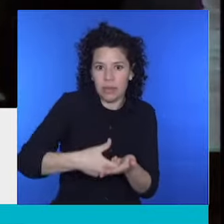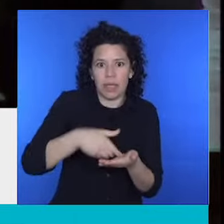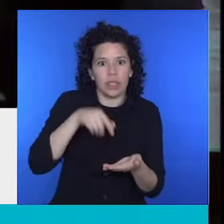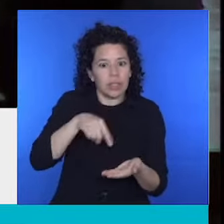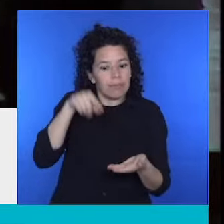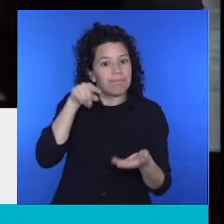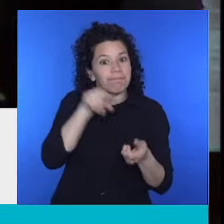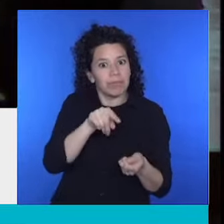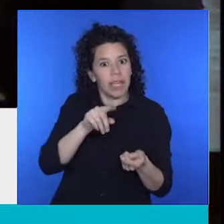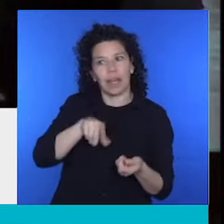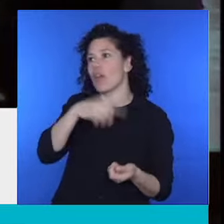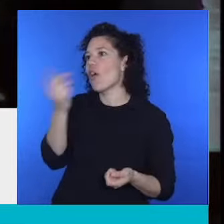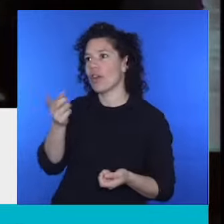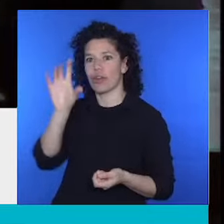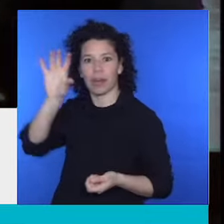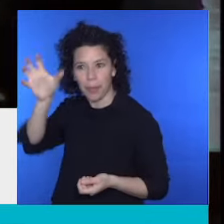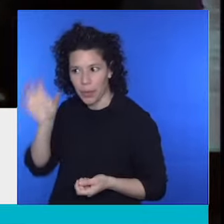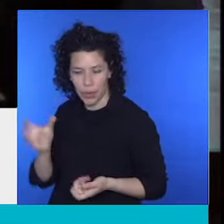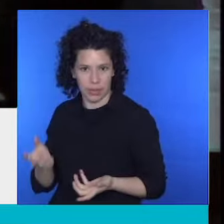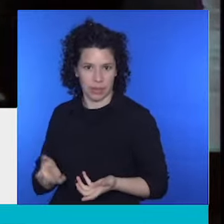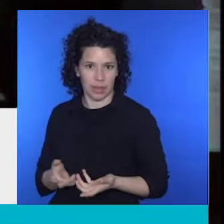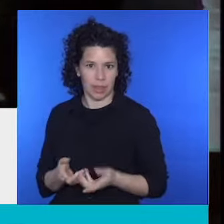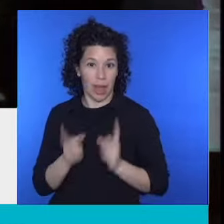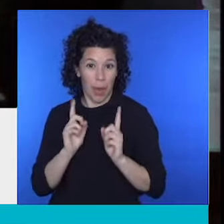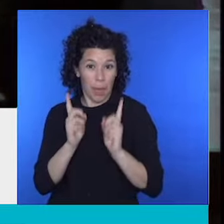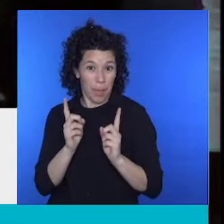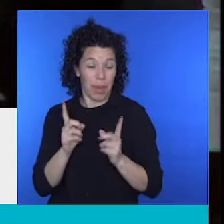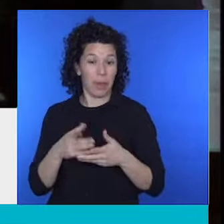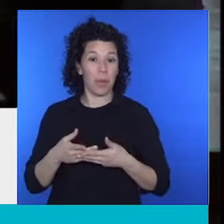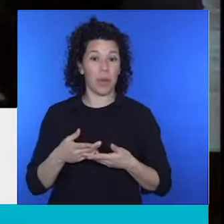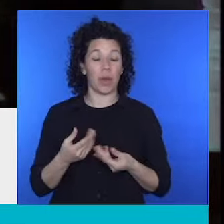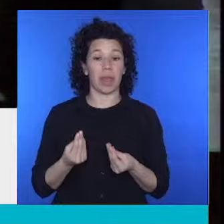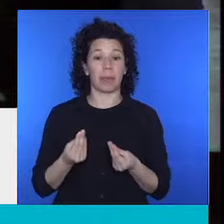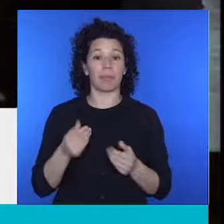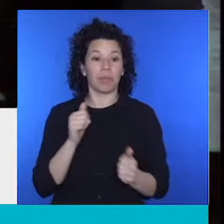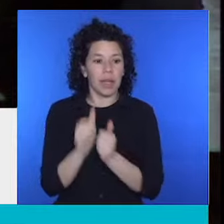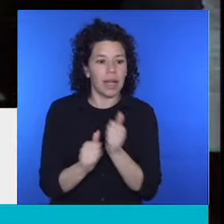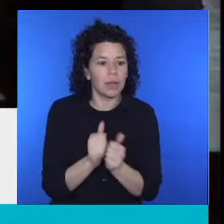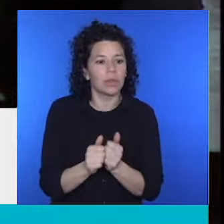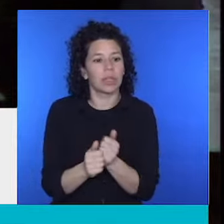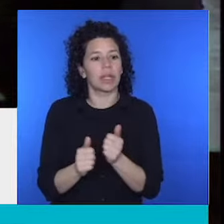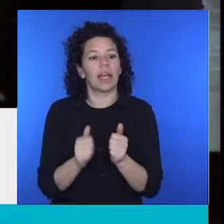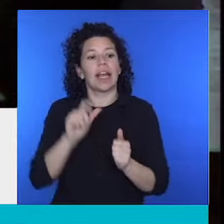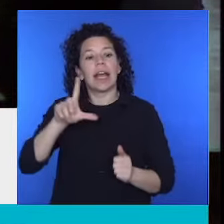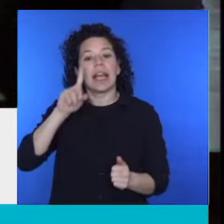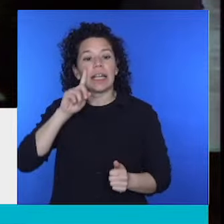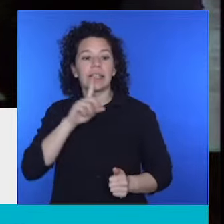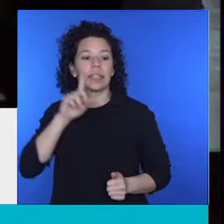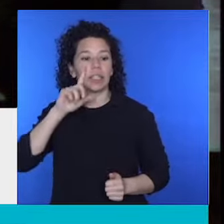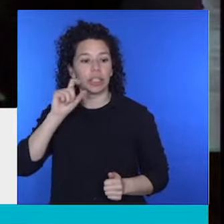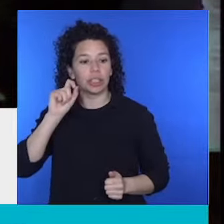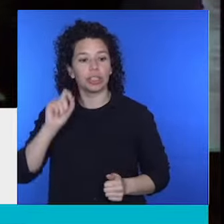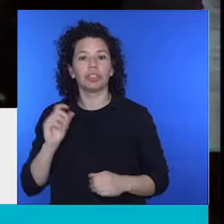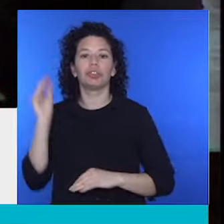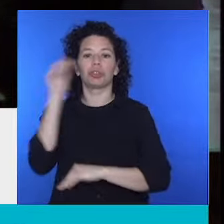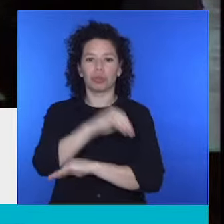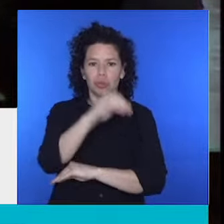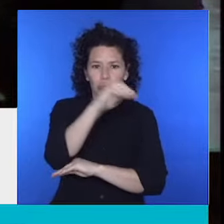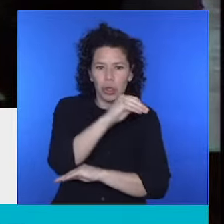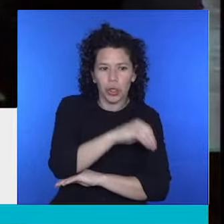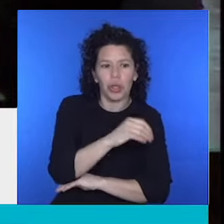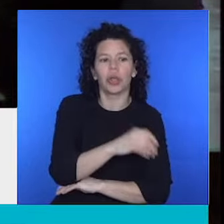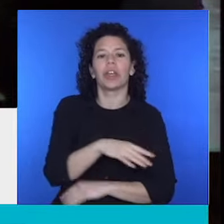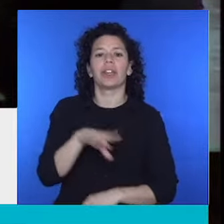provincia lo vemos con las en la industria del del litio en Jujuy como están saqueando territorios enteros y le están